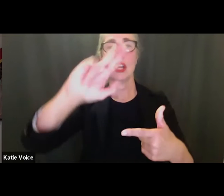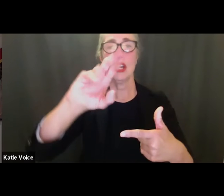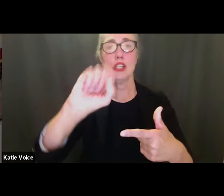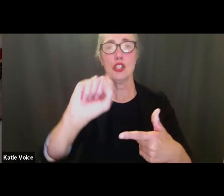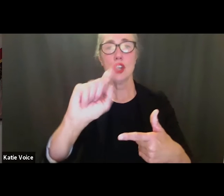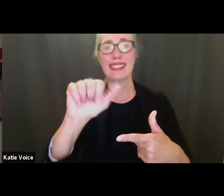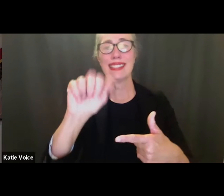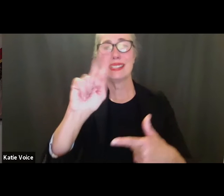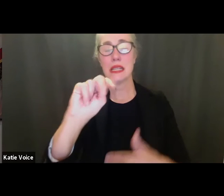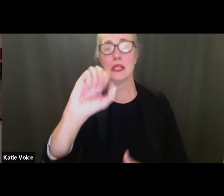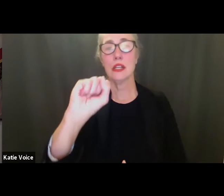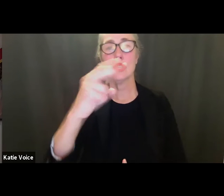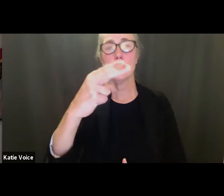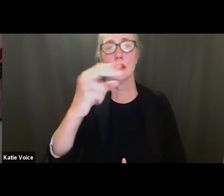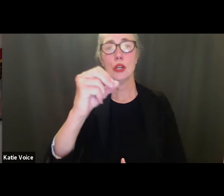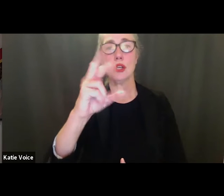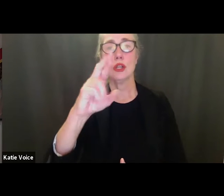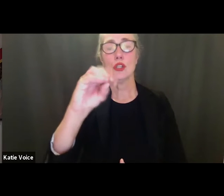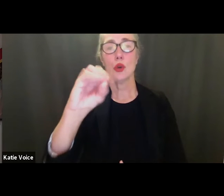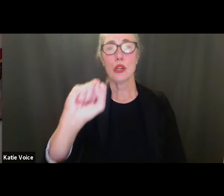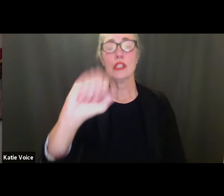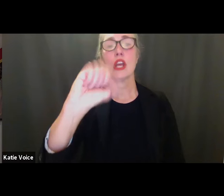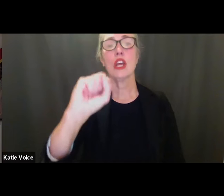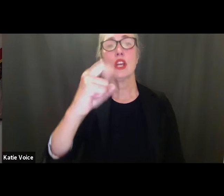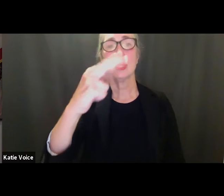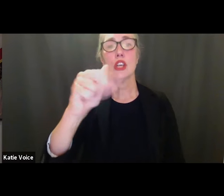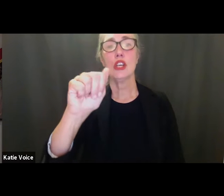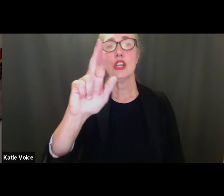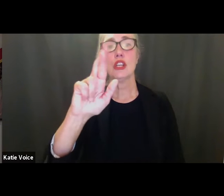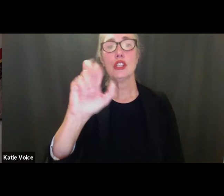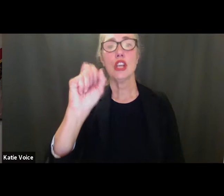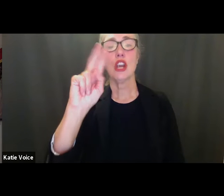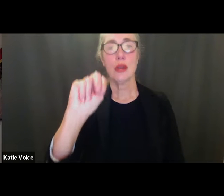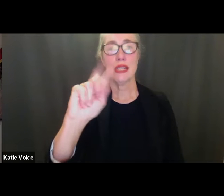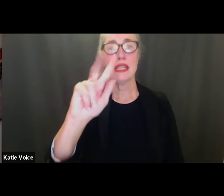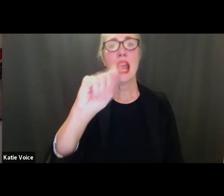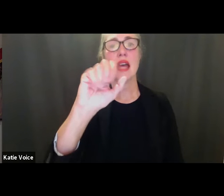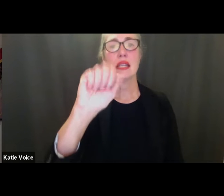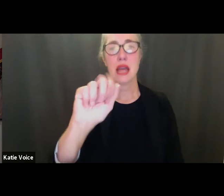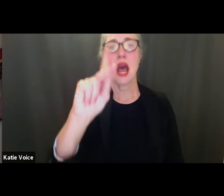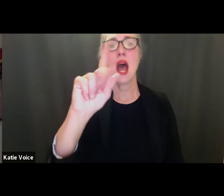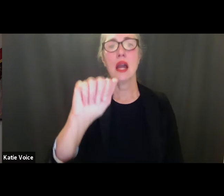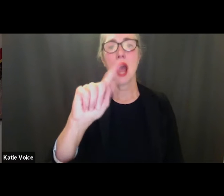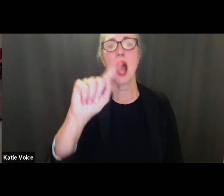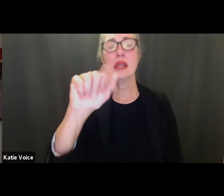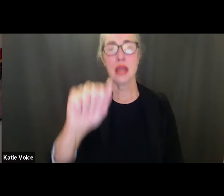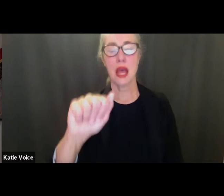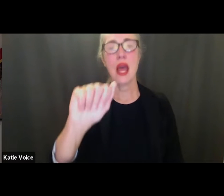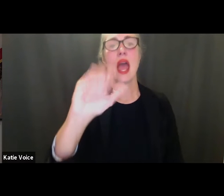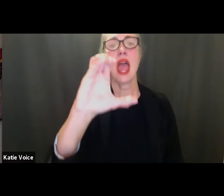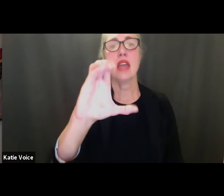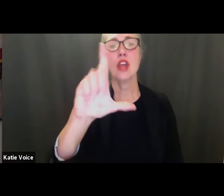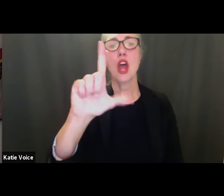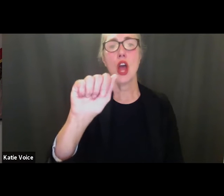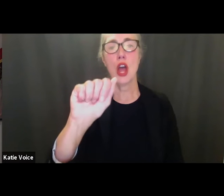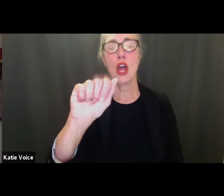Shores, Sharon Jakotka y Claudia Henry. Amy Smith, a